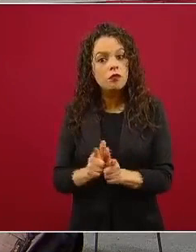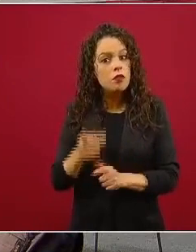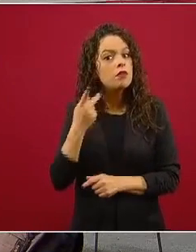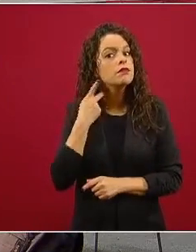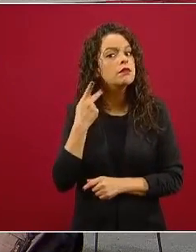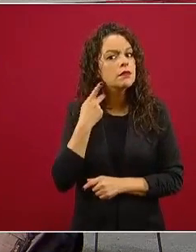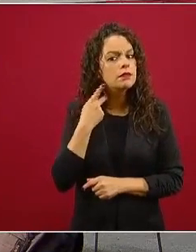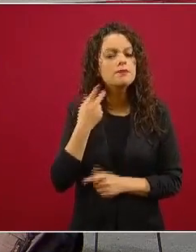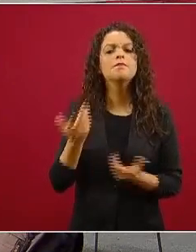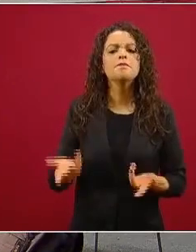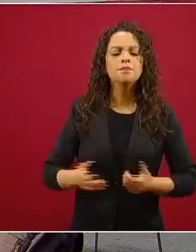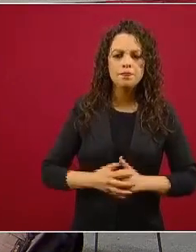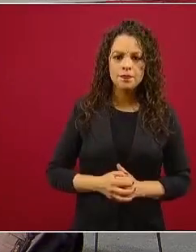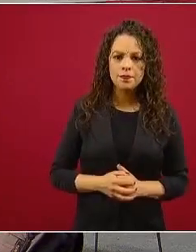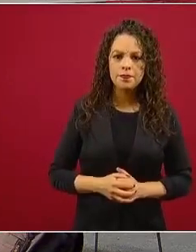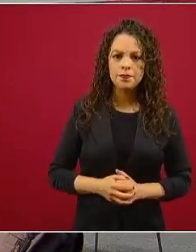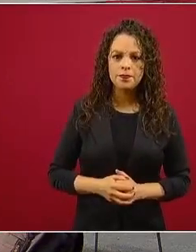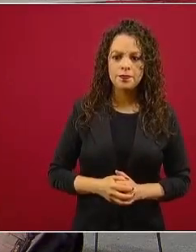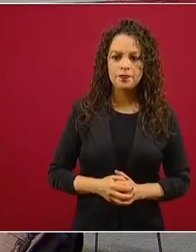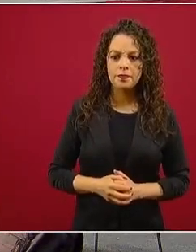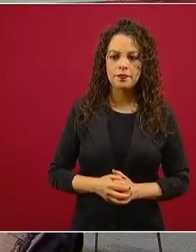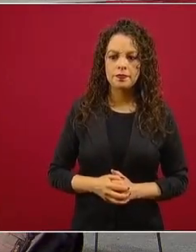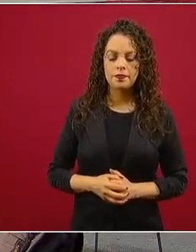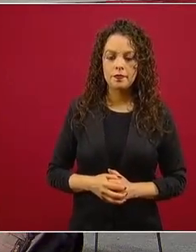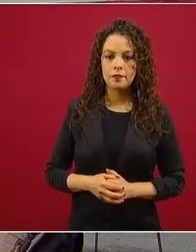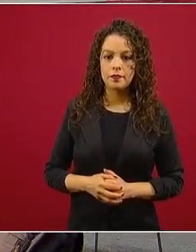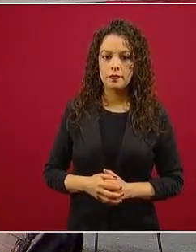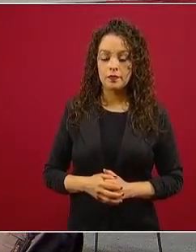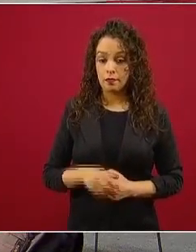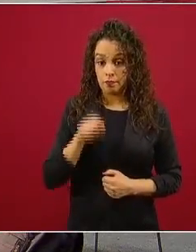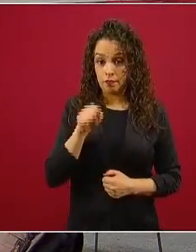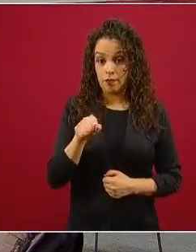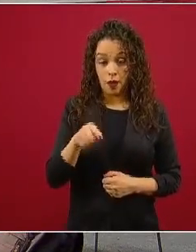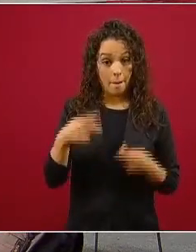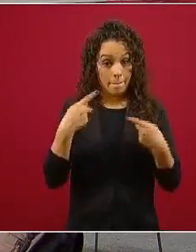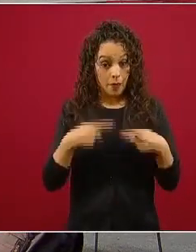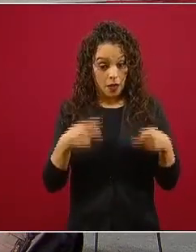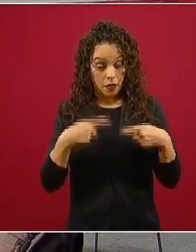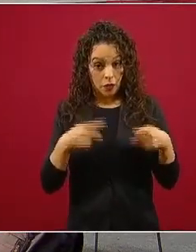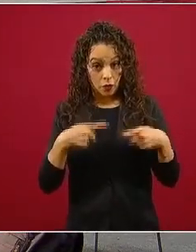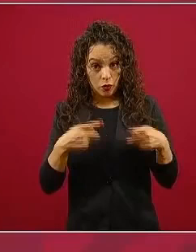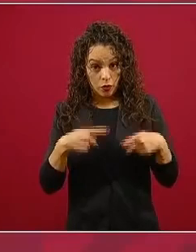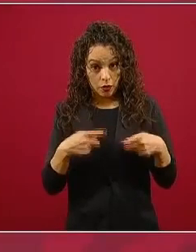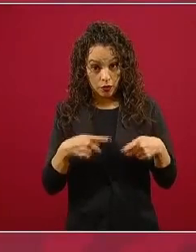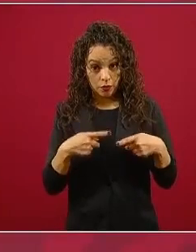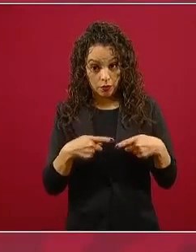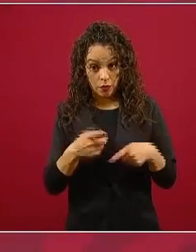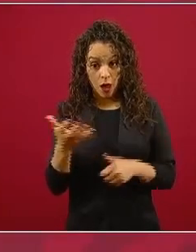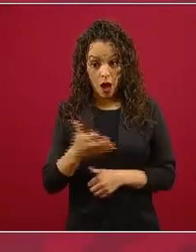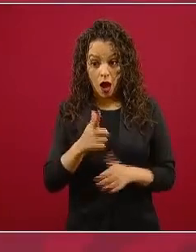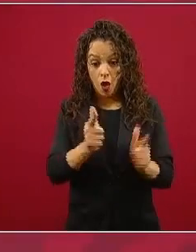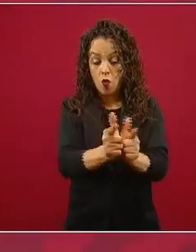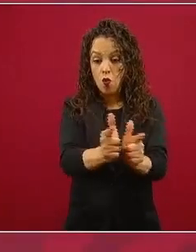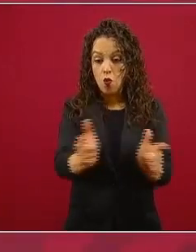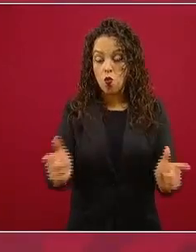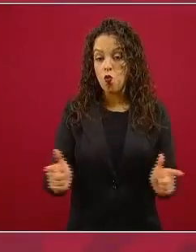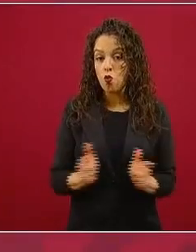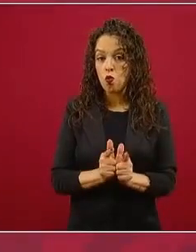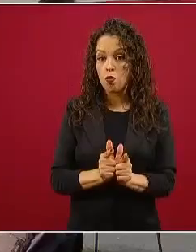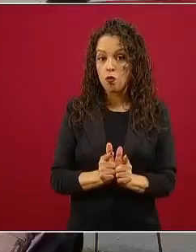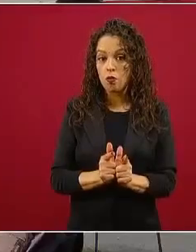Es la agrupación de ciudadanos que tienen